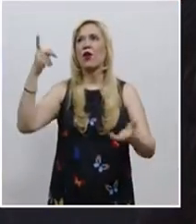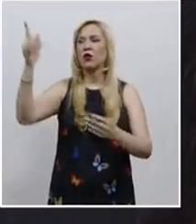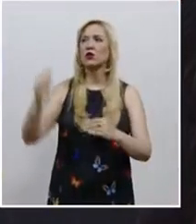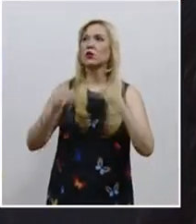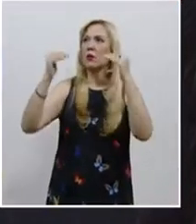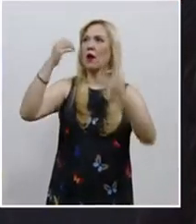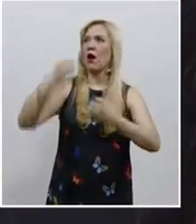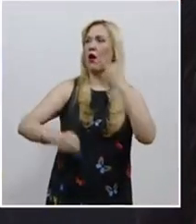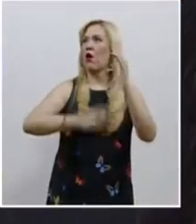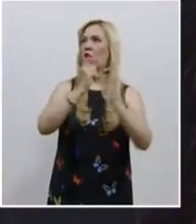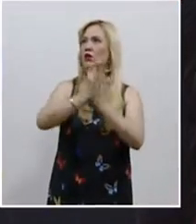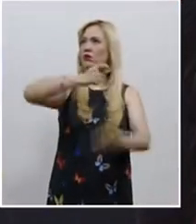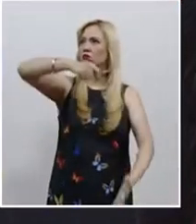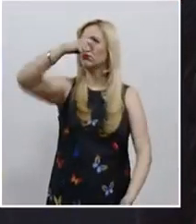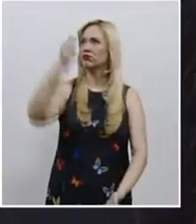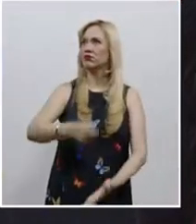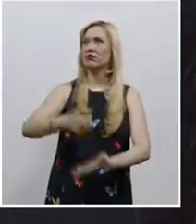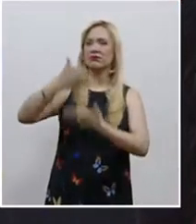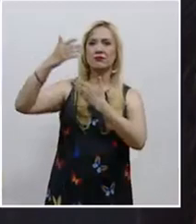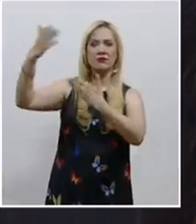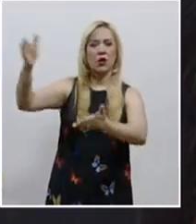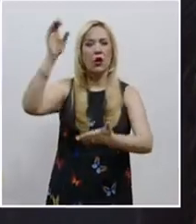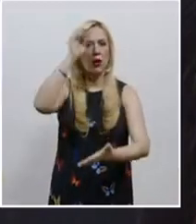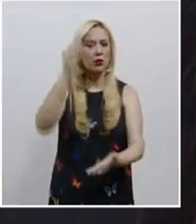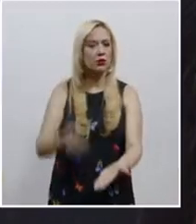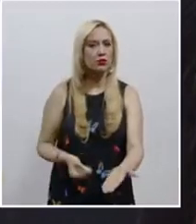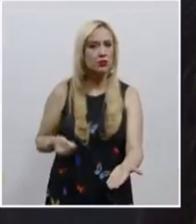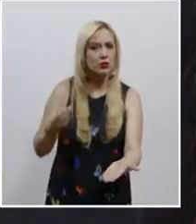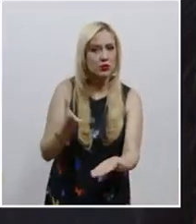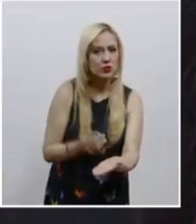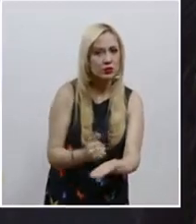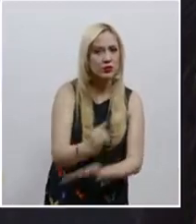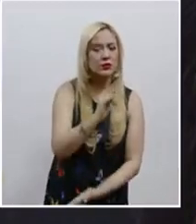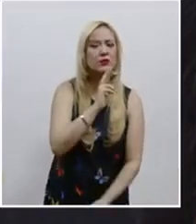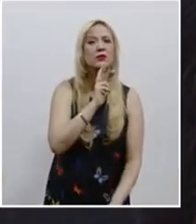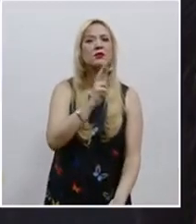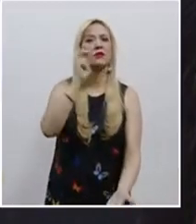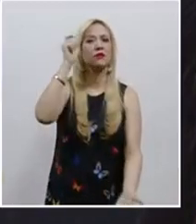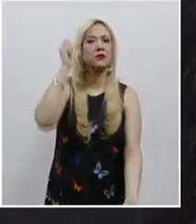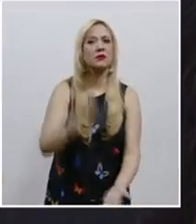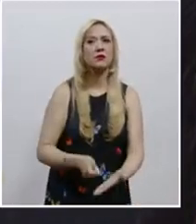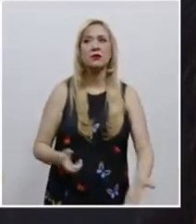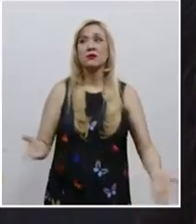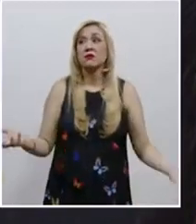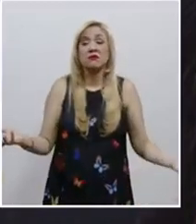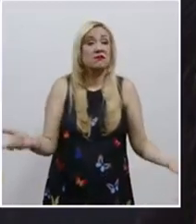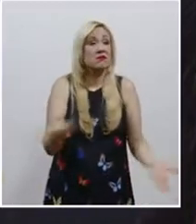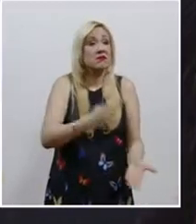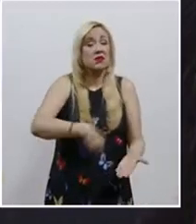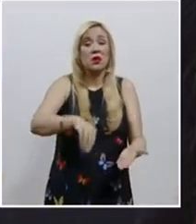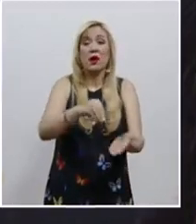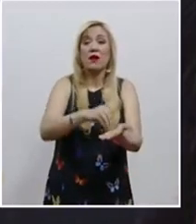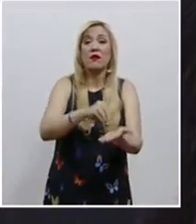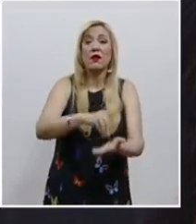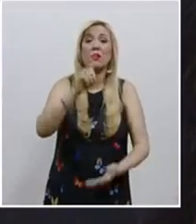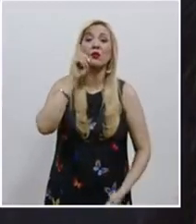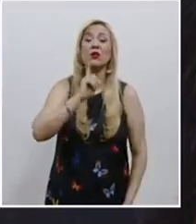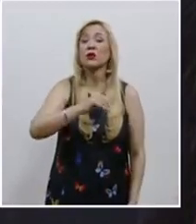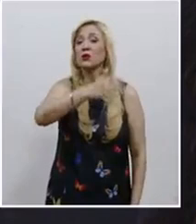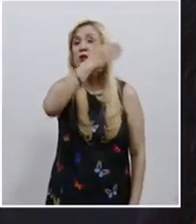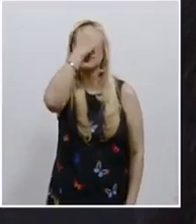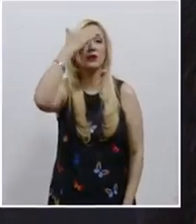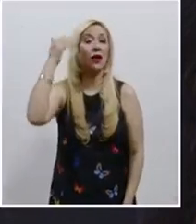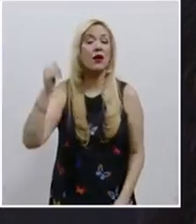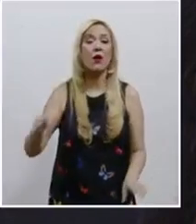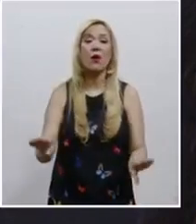Corte de Justicia de la Nación que se emiten, pues hay un desconocimiento total por parte de